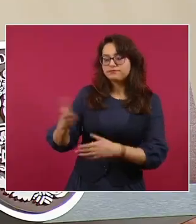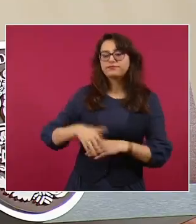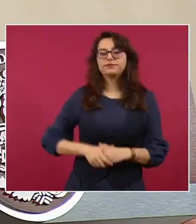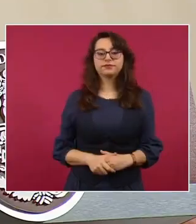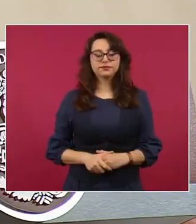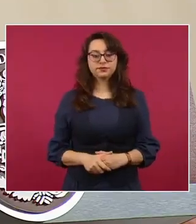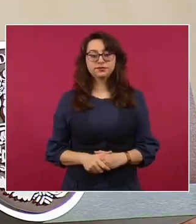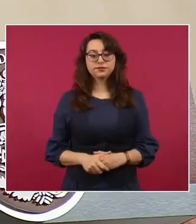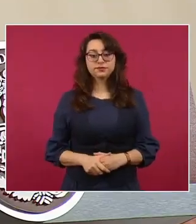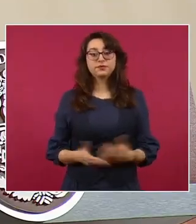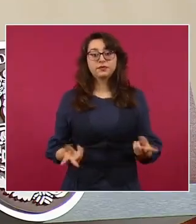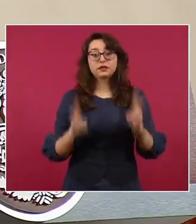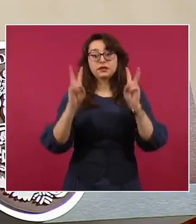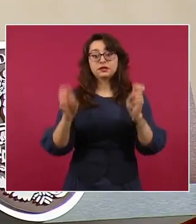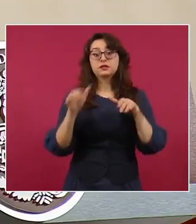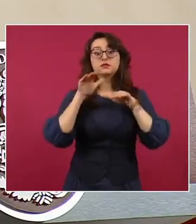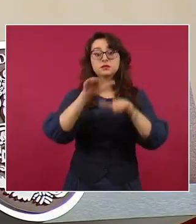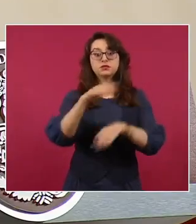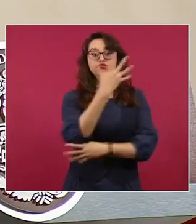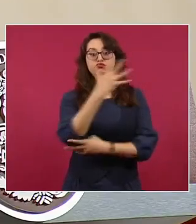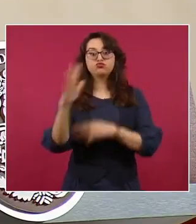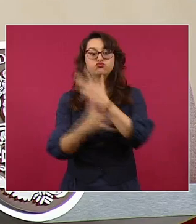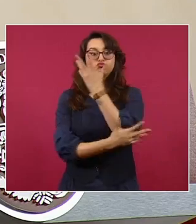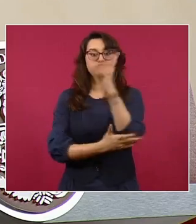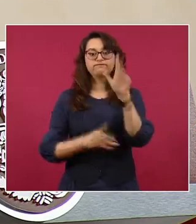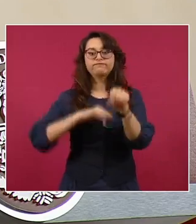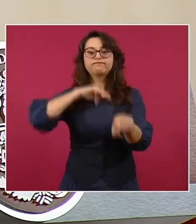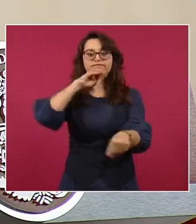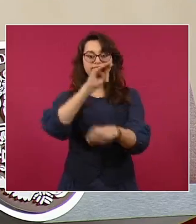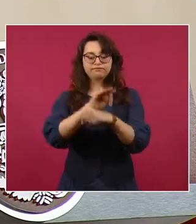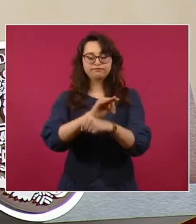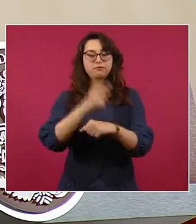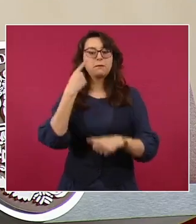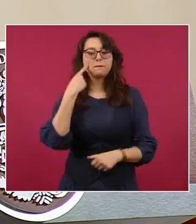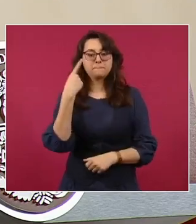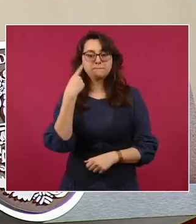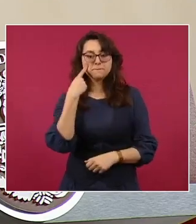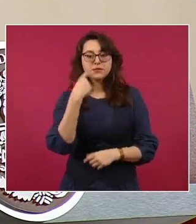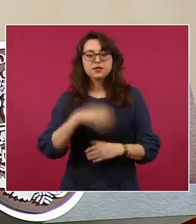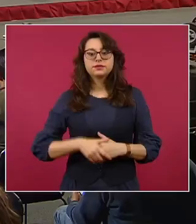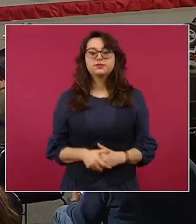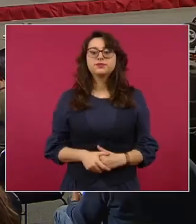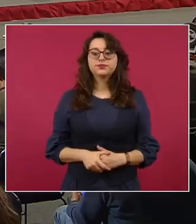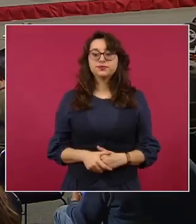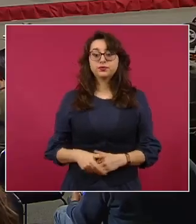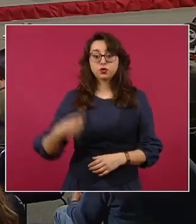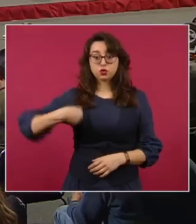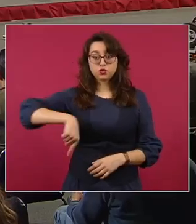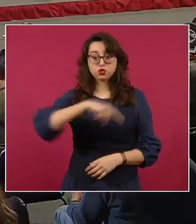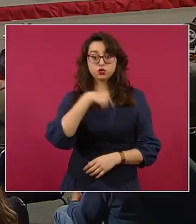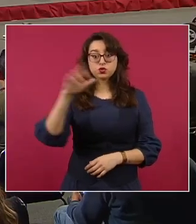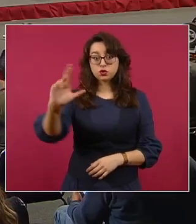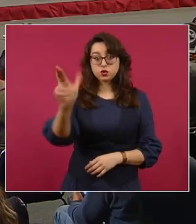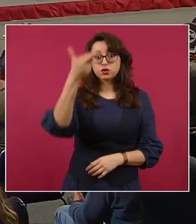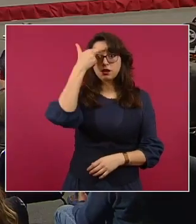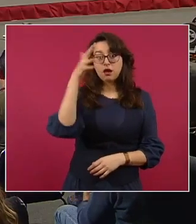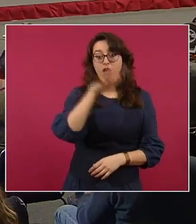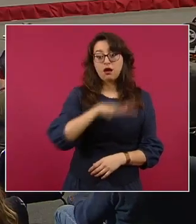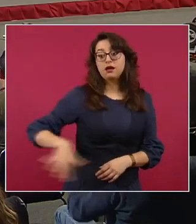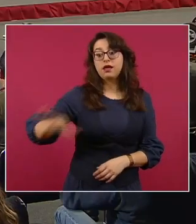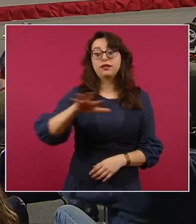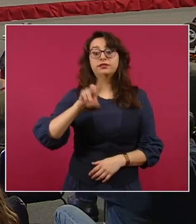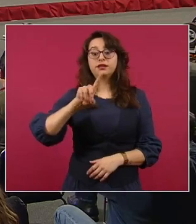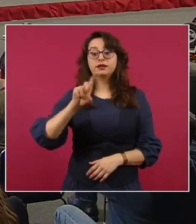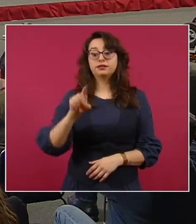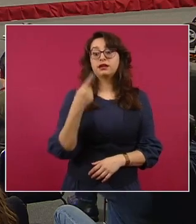ambiental. La primera, por favor. Aquí estamos logrando un corredor biológico. Recordar que en los 31 ejidos, donde se